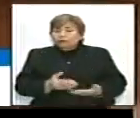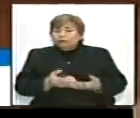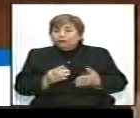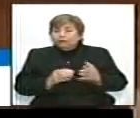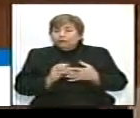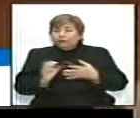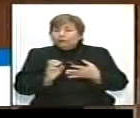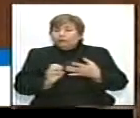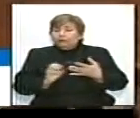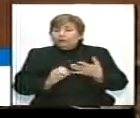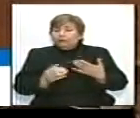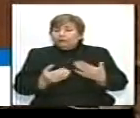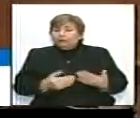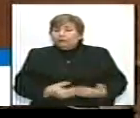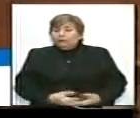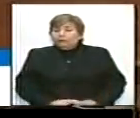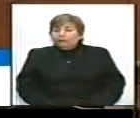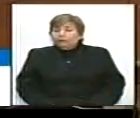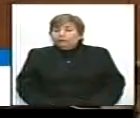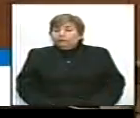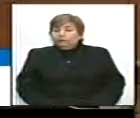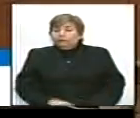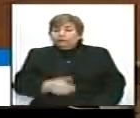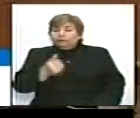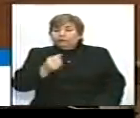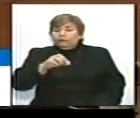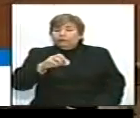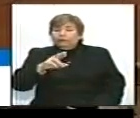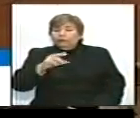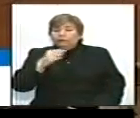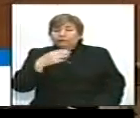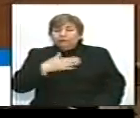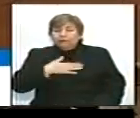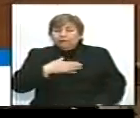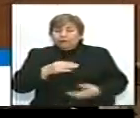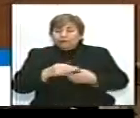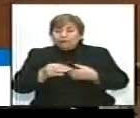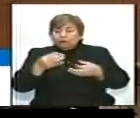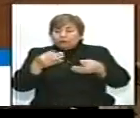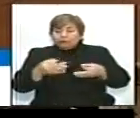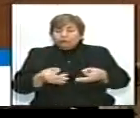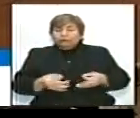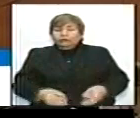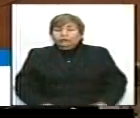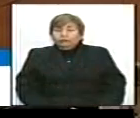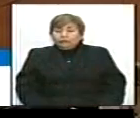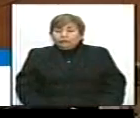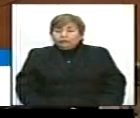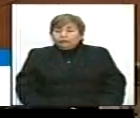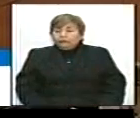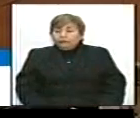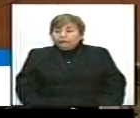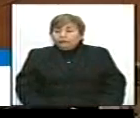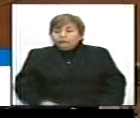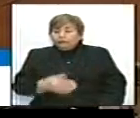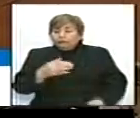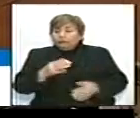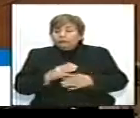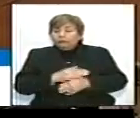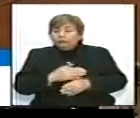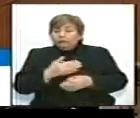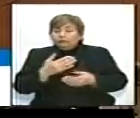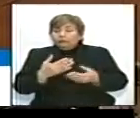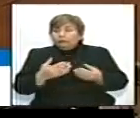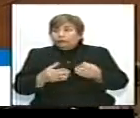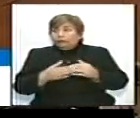actual de los COAR. En el caso del COAR Apurímac, en el COAR provisional, efectivamente, fue una infraestructura